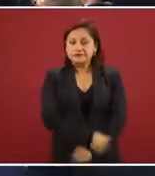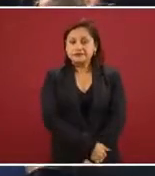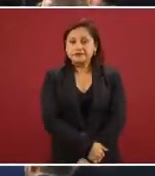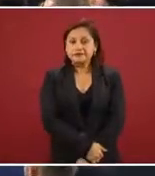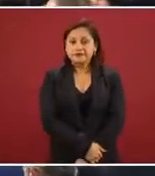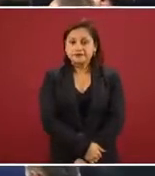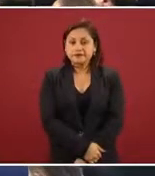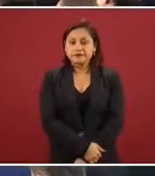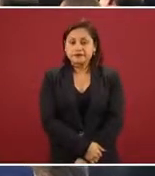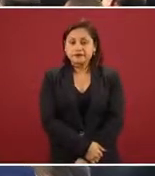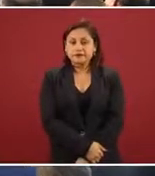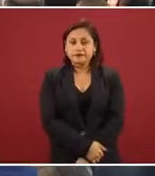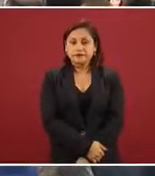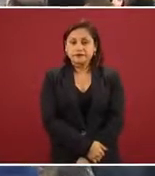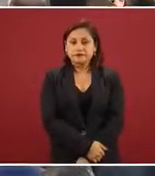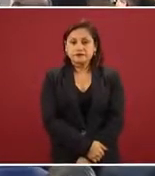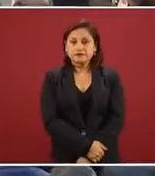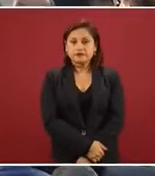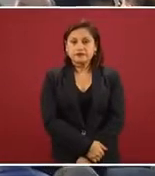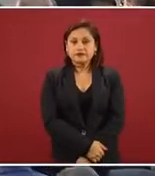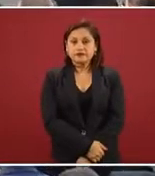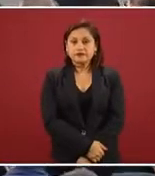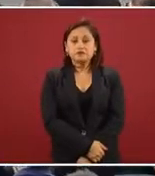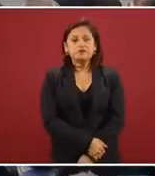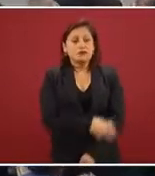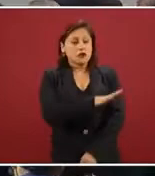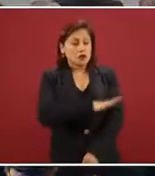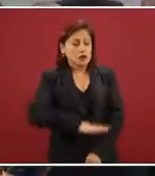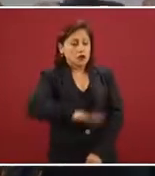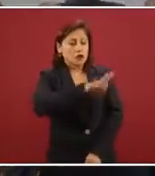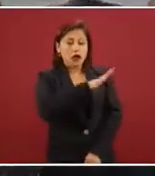con ausentismo de maestros